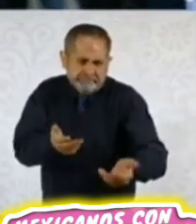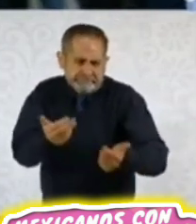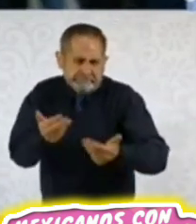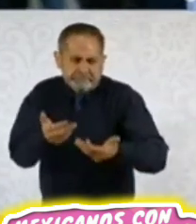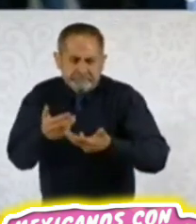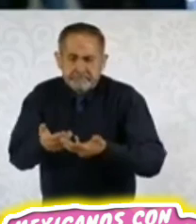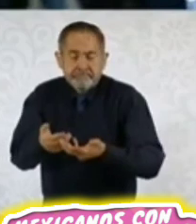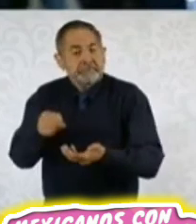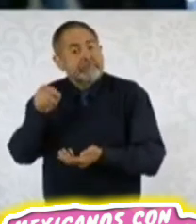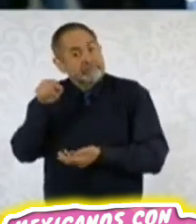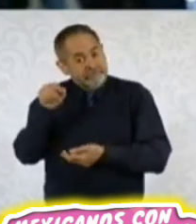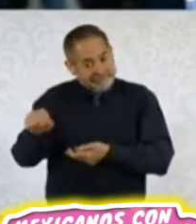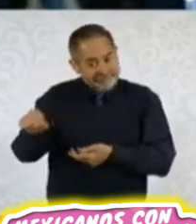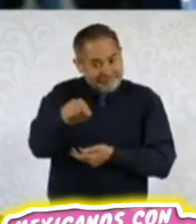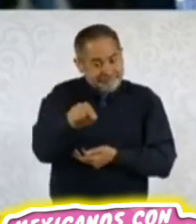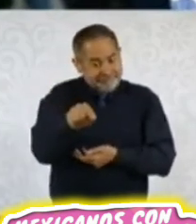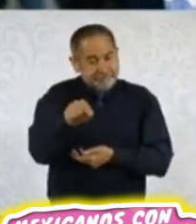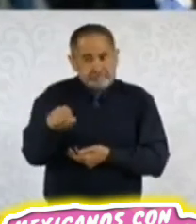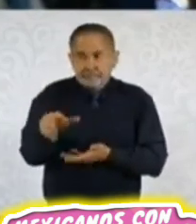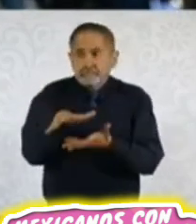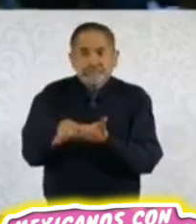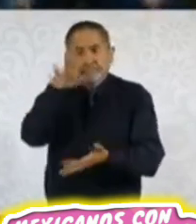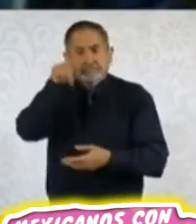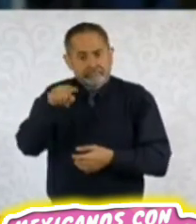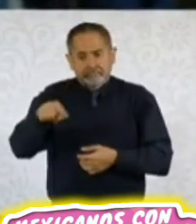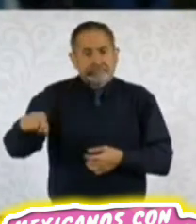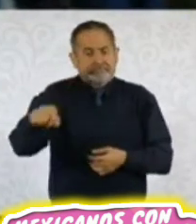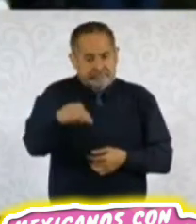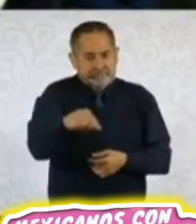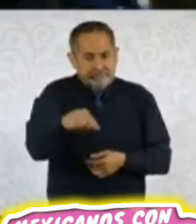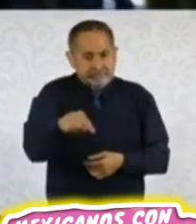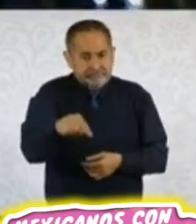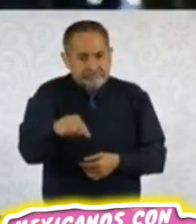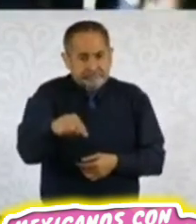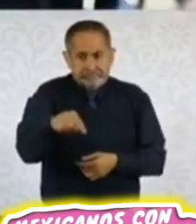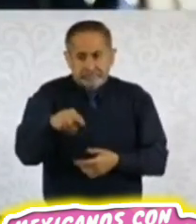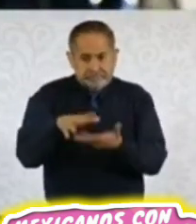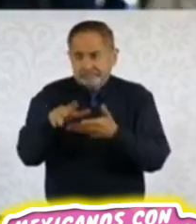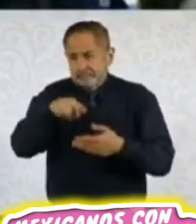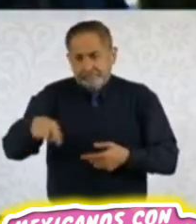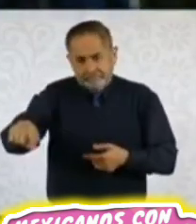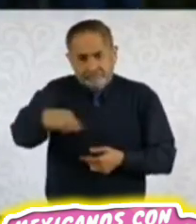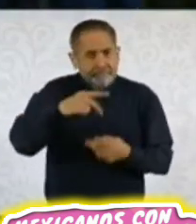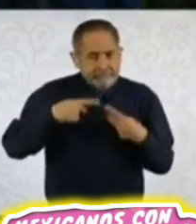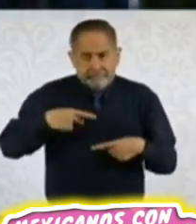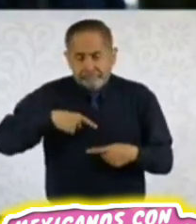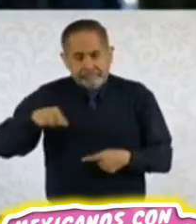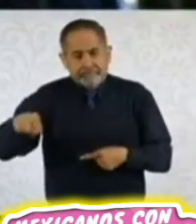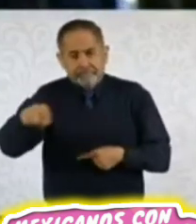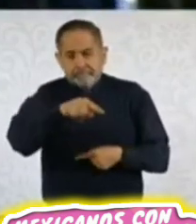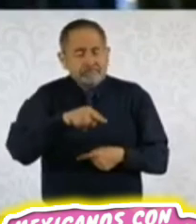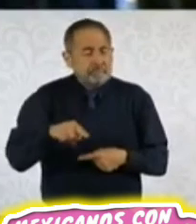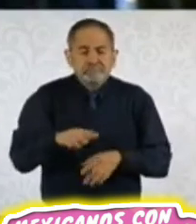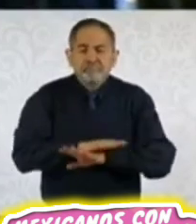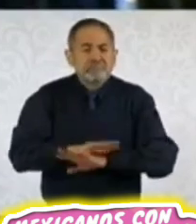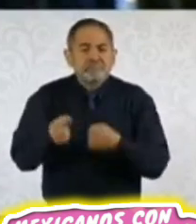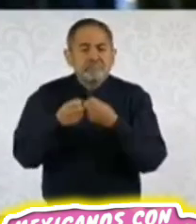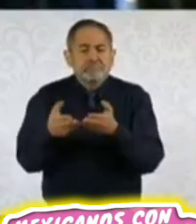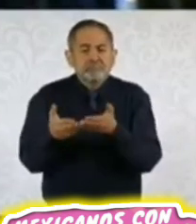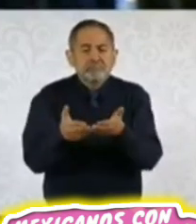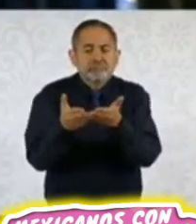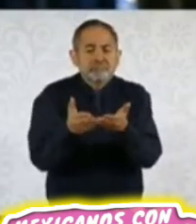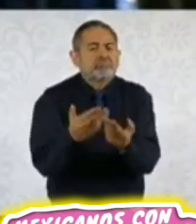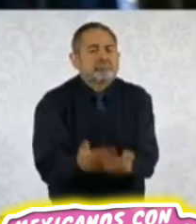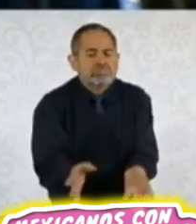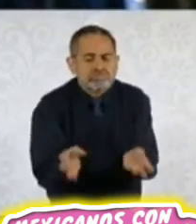comunidades, la mayoría de esos pobladores perdieron sus embarcaciones.